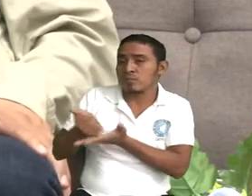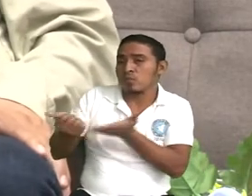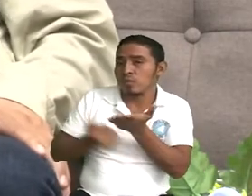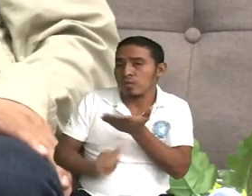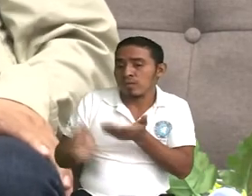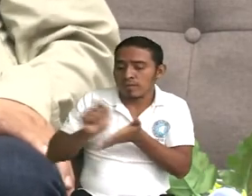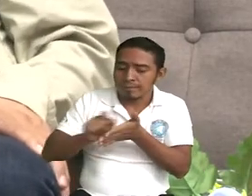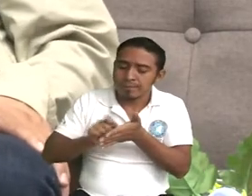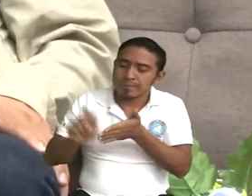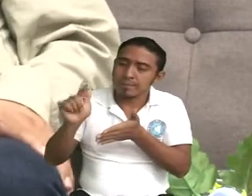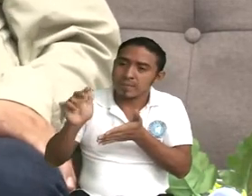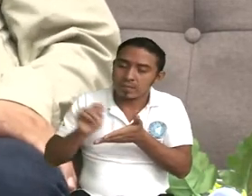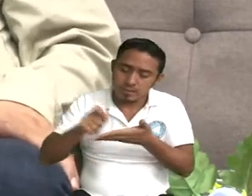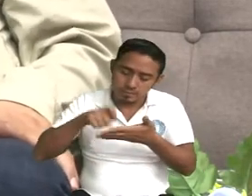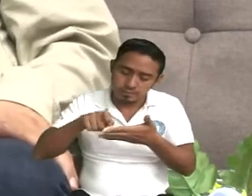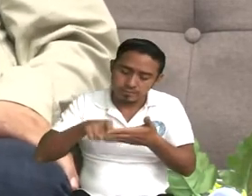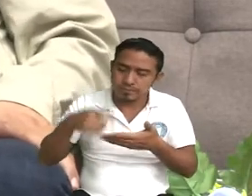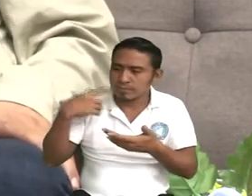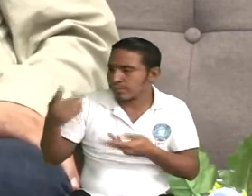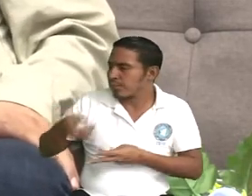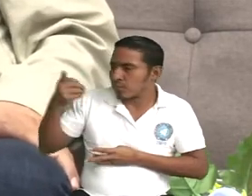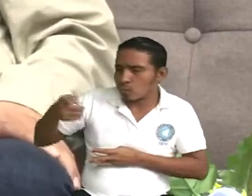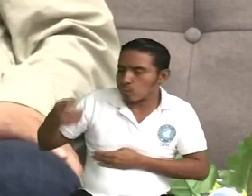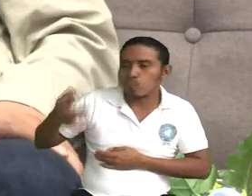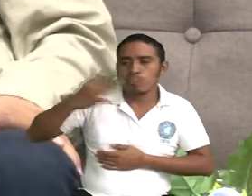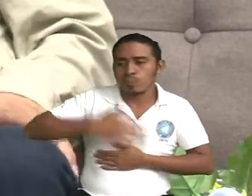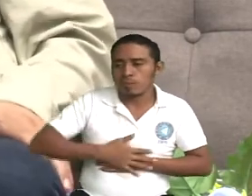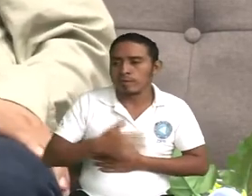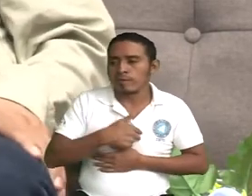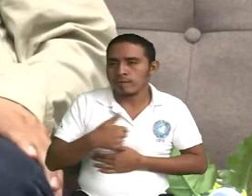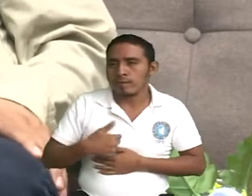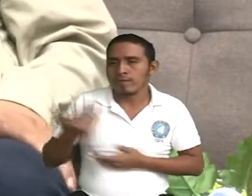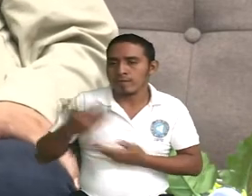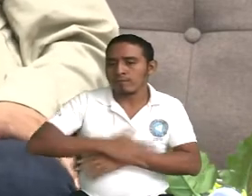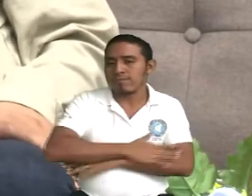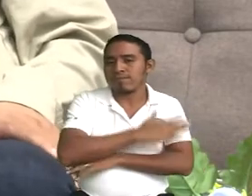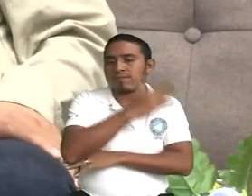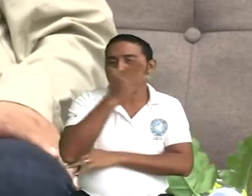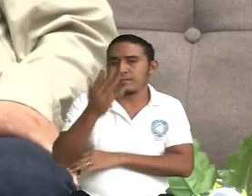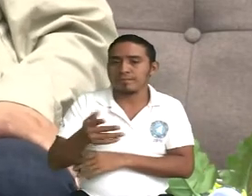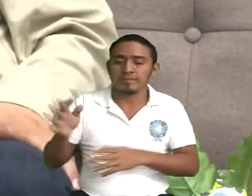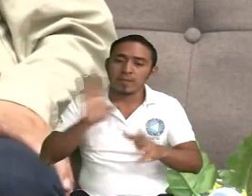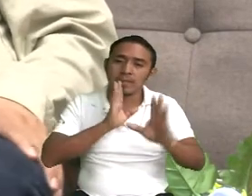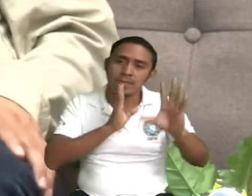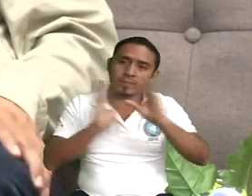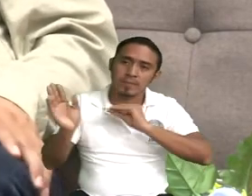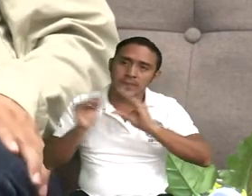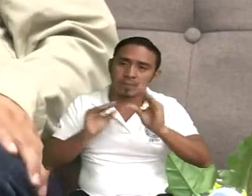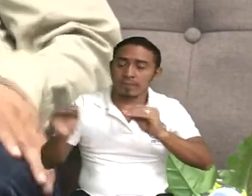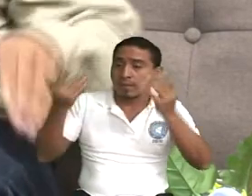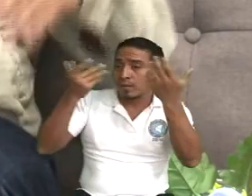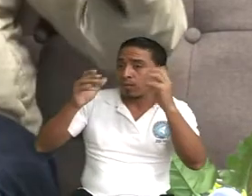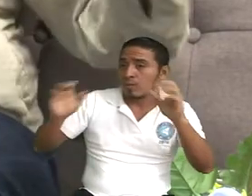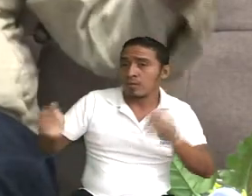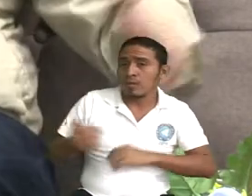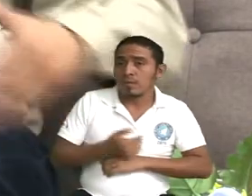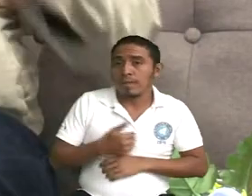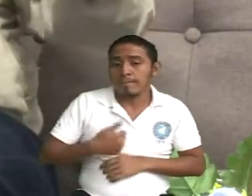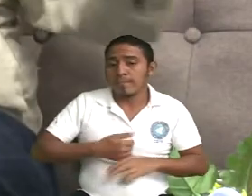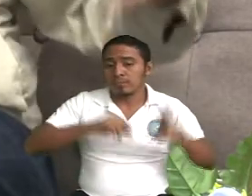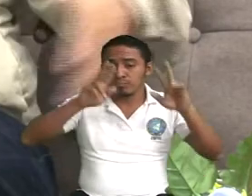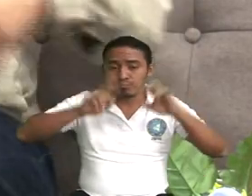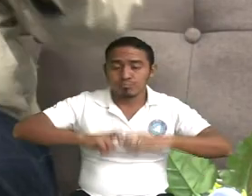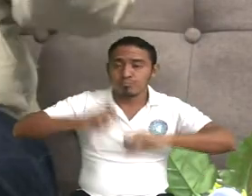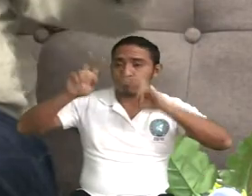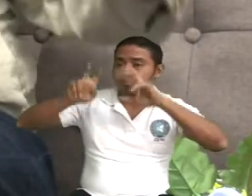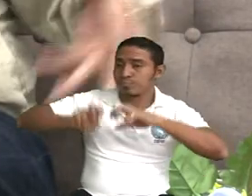a corregirnos por las cosas que hemos hecho en el día, a platicar sobre las cosas, que hacer valoraciones